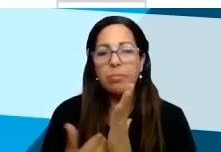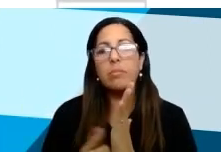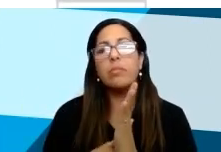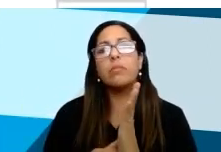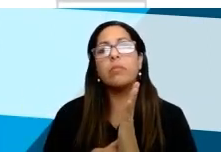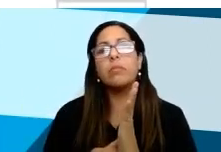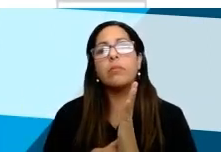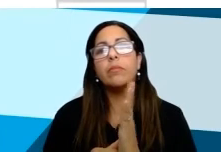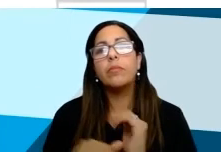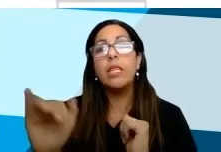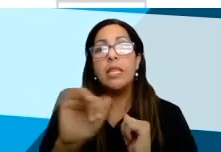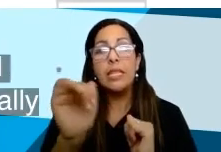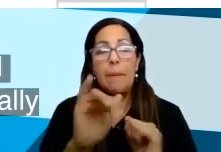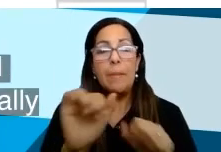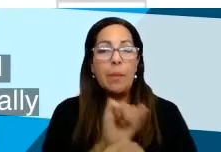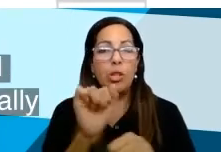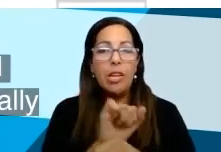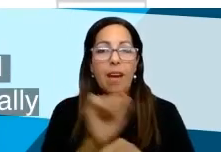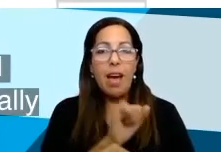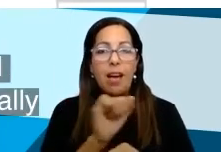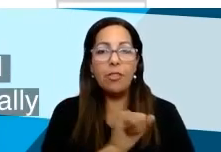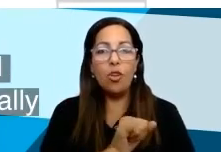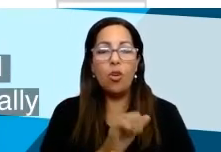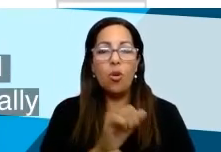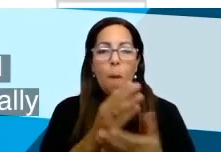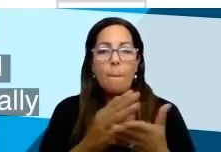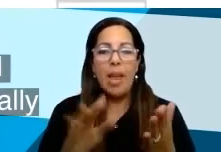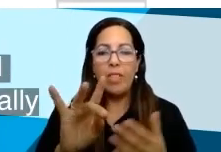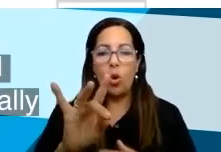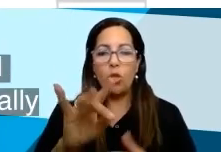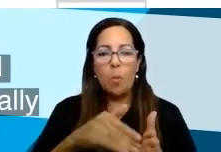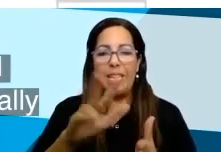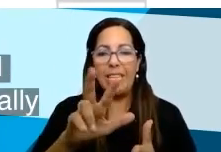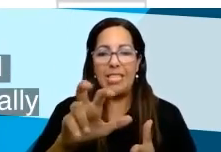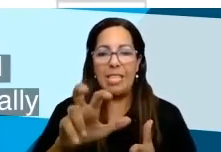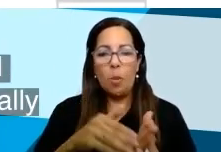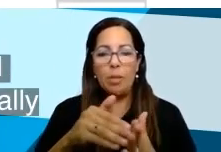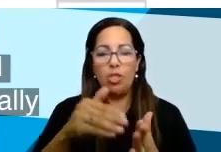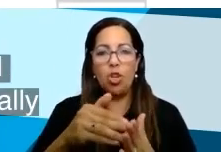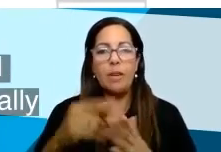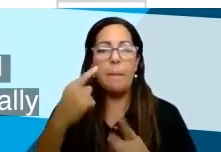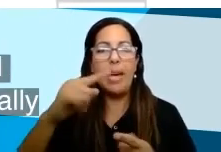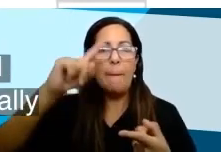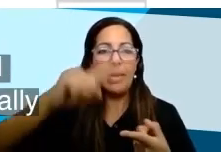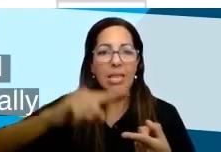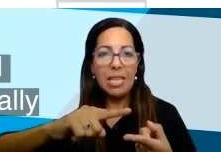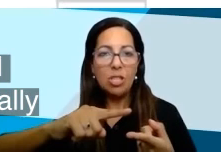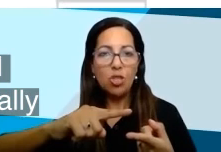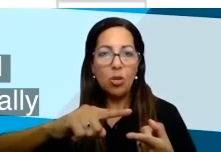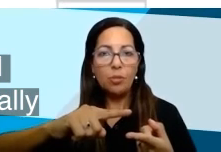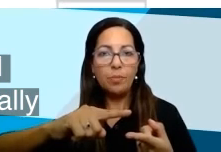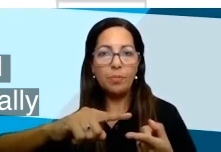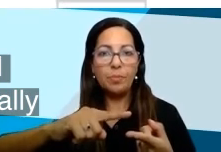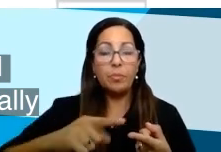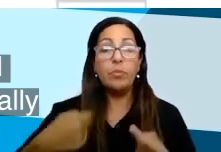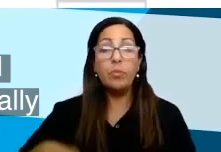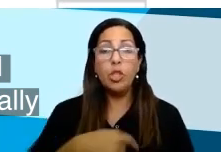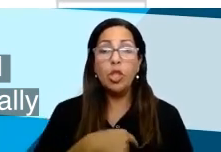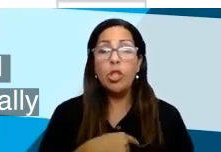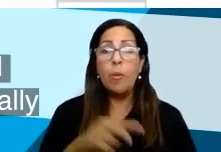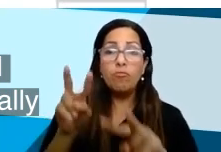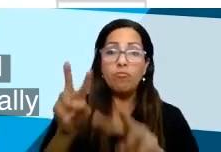También estamos trabajando con la elaboración del plan de 8.300 millones de dólares de CDBG mitigación. Estamos en espera